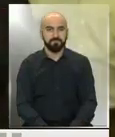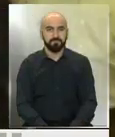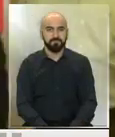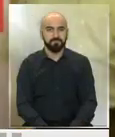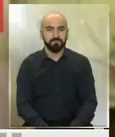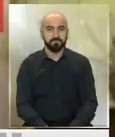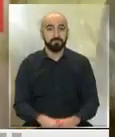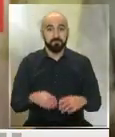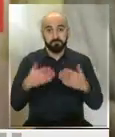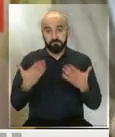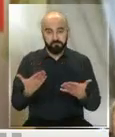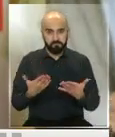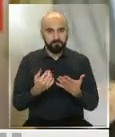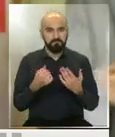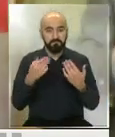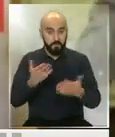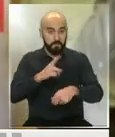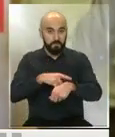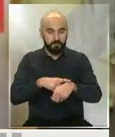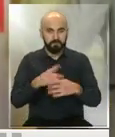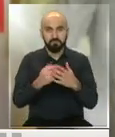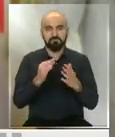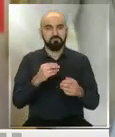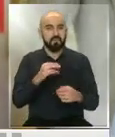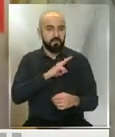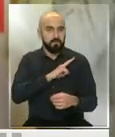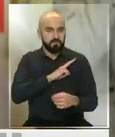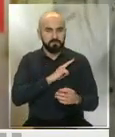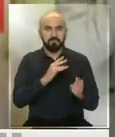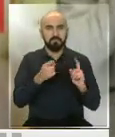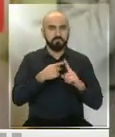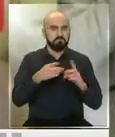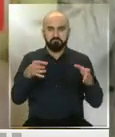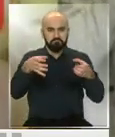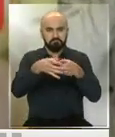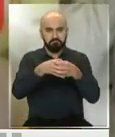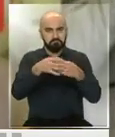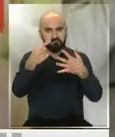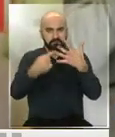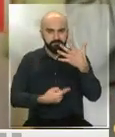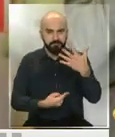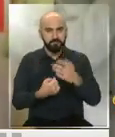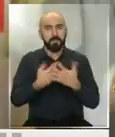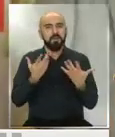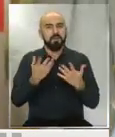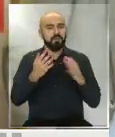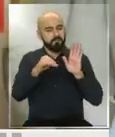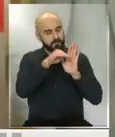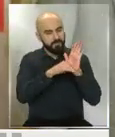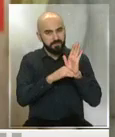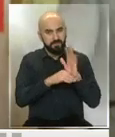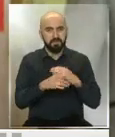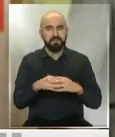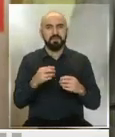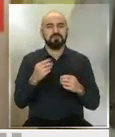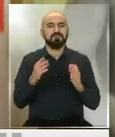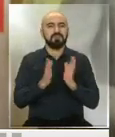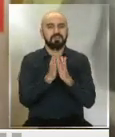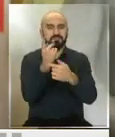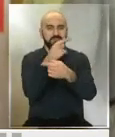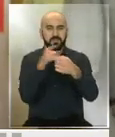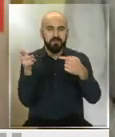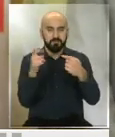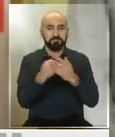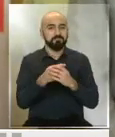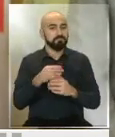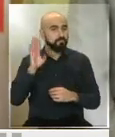En vivo y en directo desde Valparaíso, se juntó Carabineros, PDI, Armada, Gobierno Regional para las medidas de Semana Santa. Seguimos escuchando a